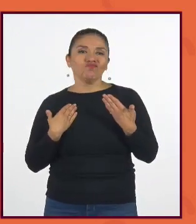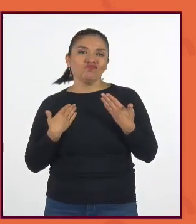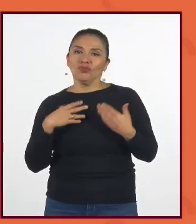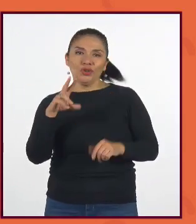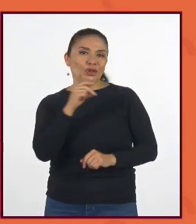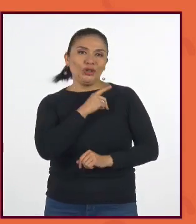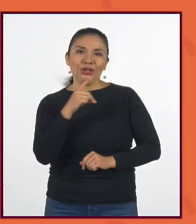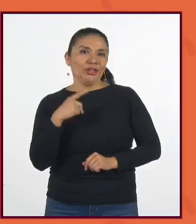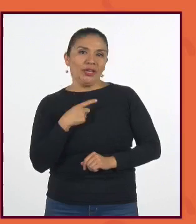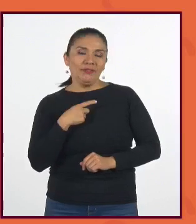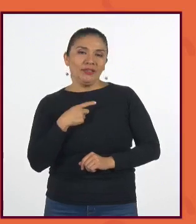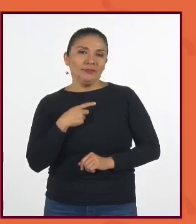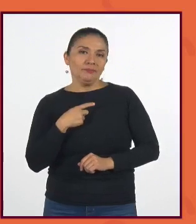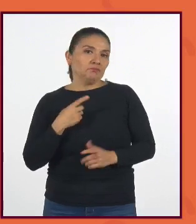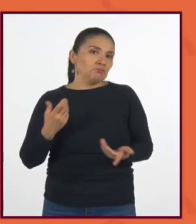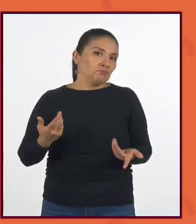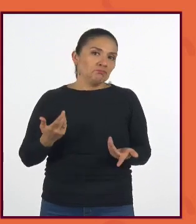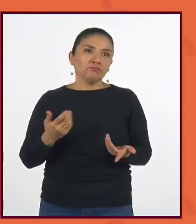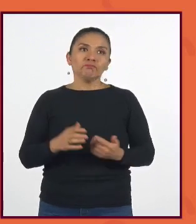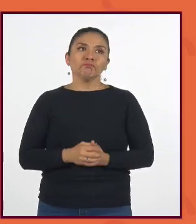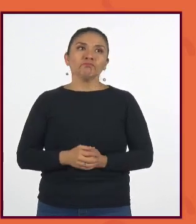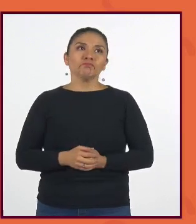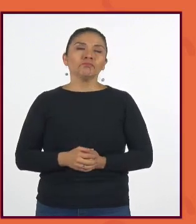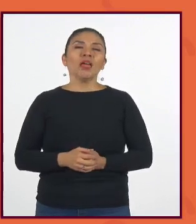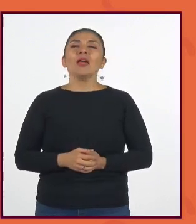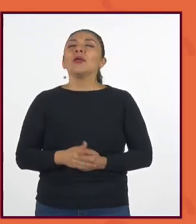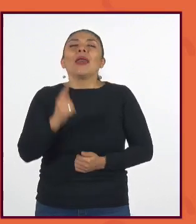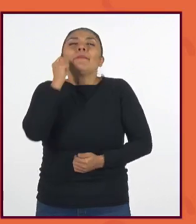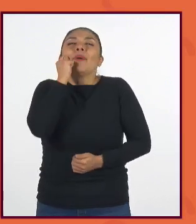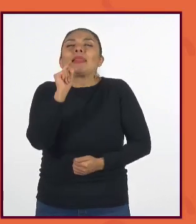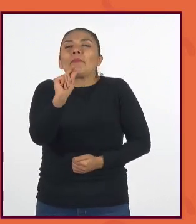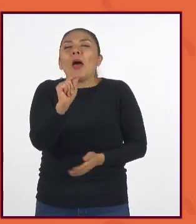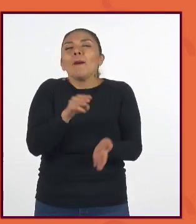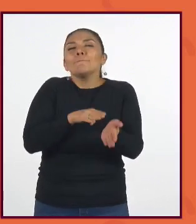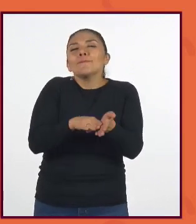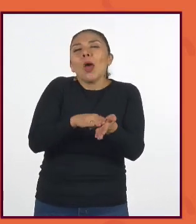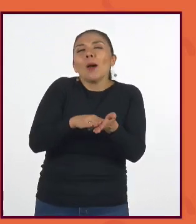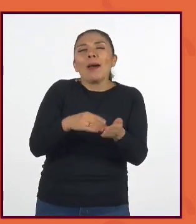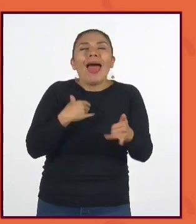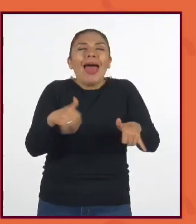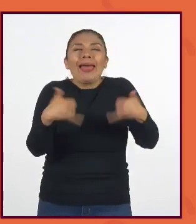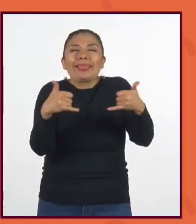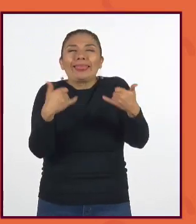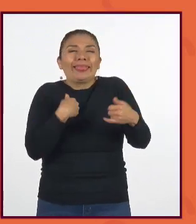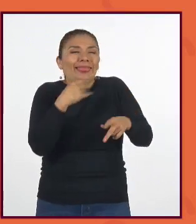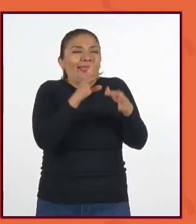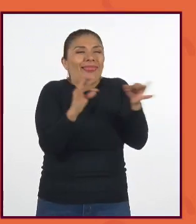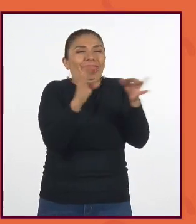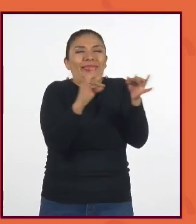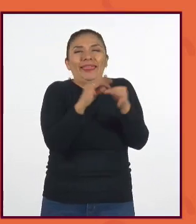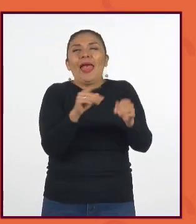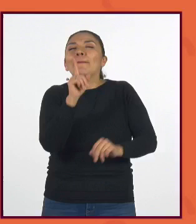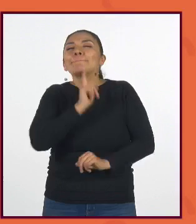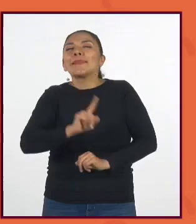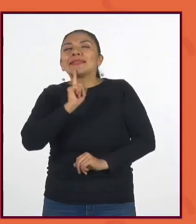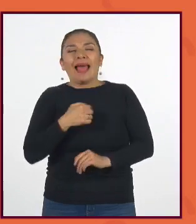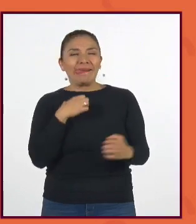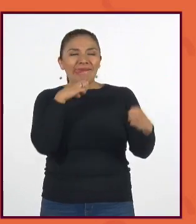no sé, aunque sea de broma, ¿no? Que muchas veces pueden hacer comentarios de,